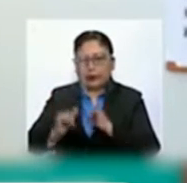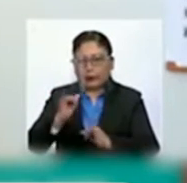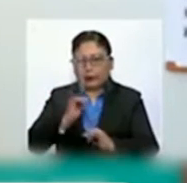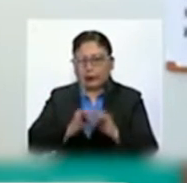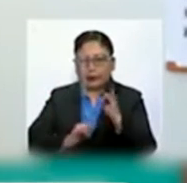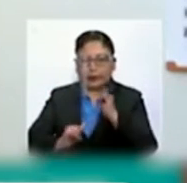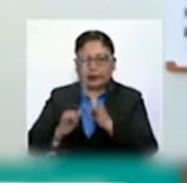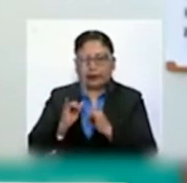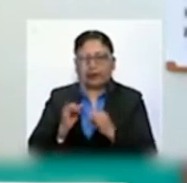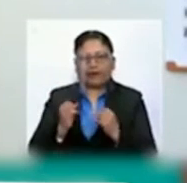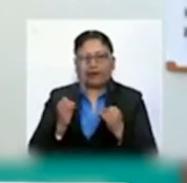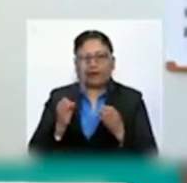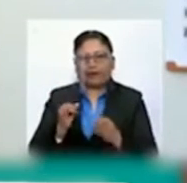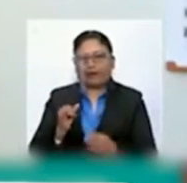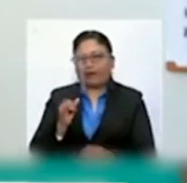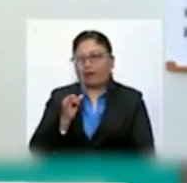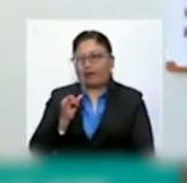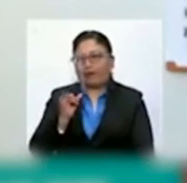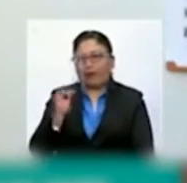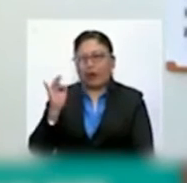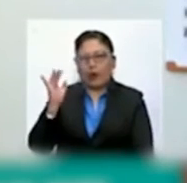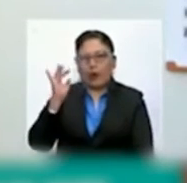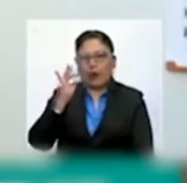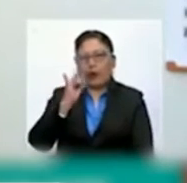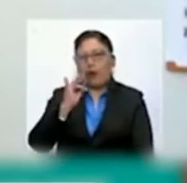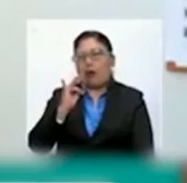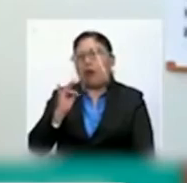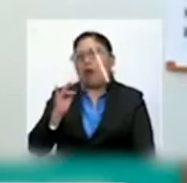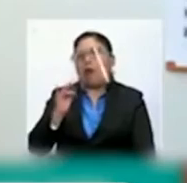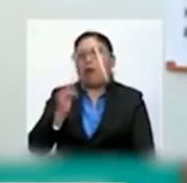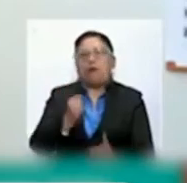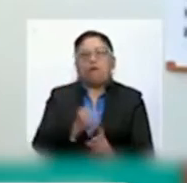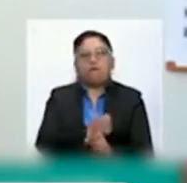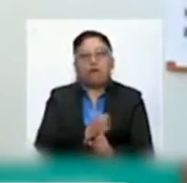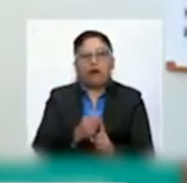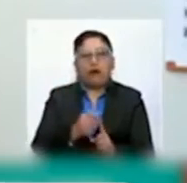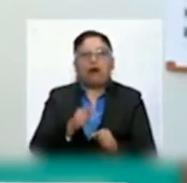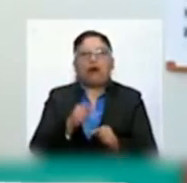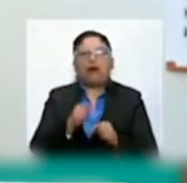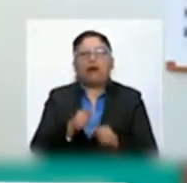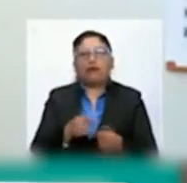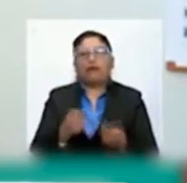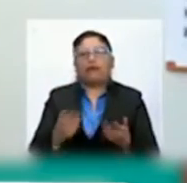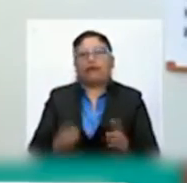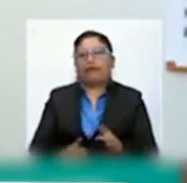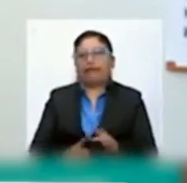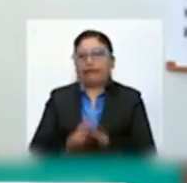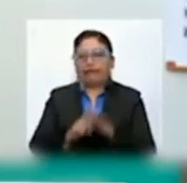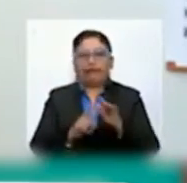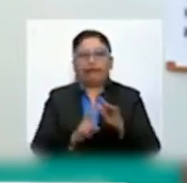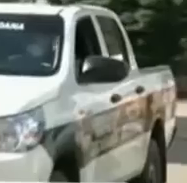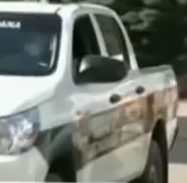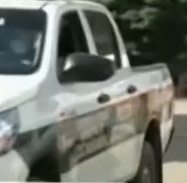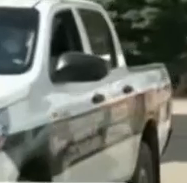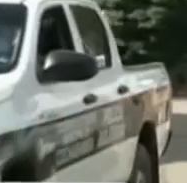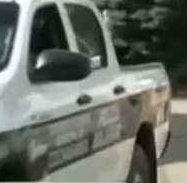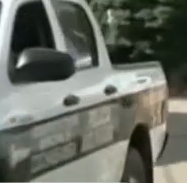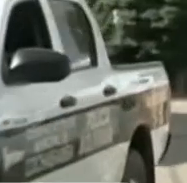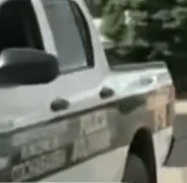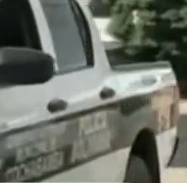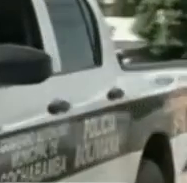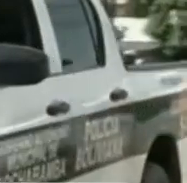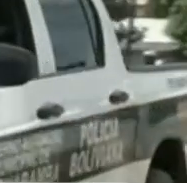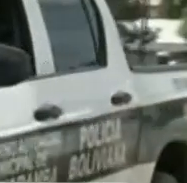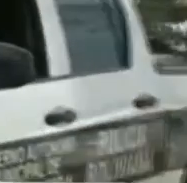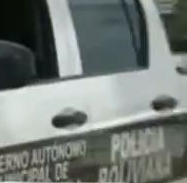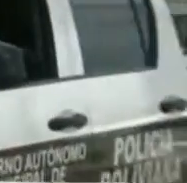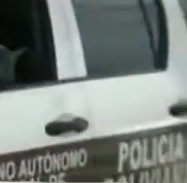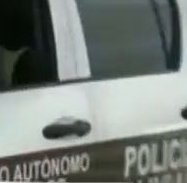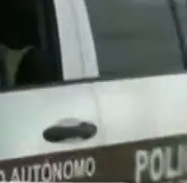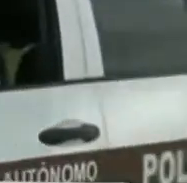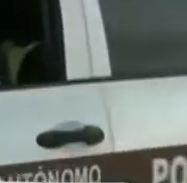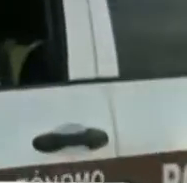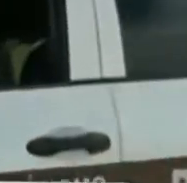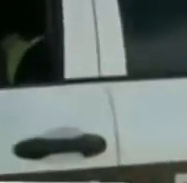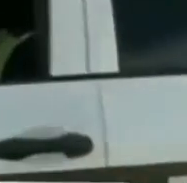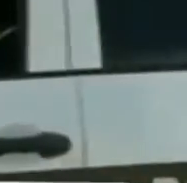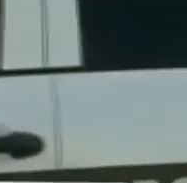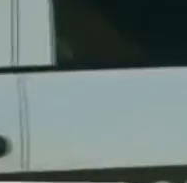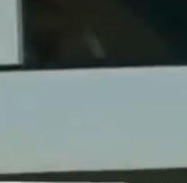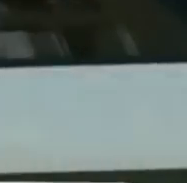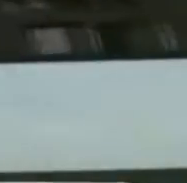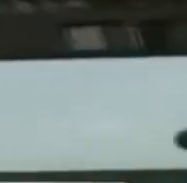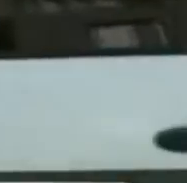¿no? Que genera en la mayoría discusiones en los hogares. La mayor parte de los hechos este